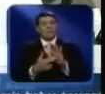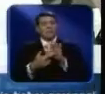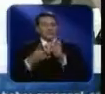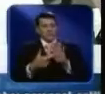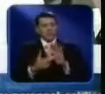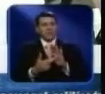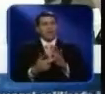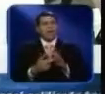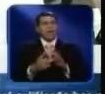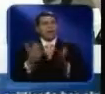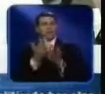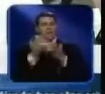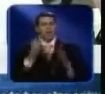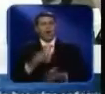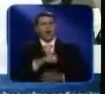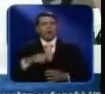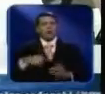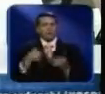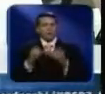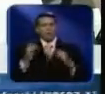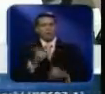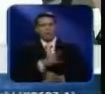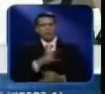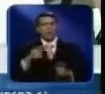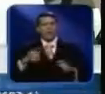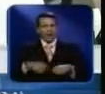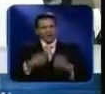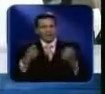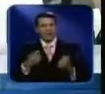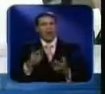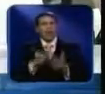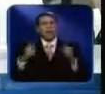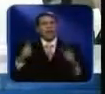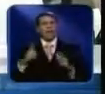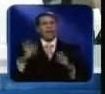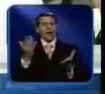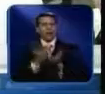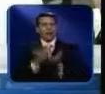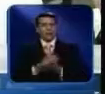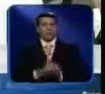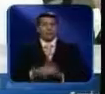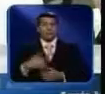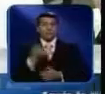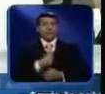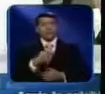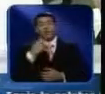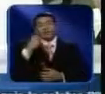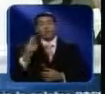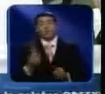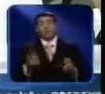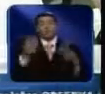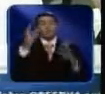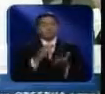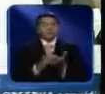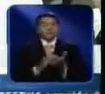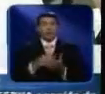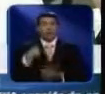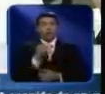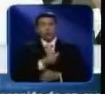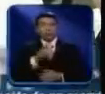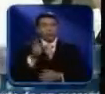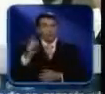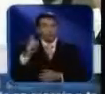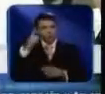afecta la autonomía universitaria y afecta la libre academia. Lo hemos dicho en varias oportunidades, no estamos de acuerdo